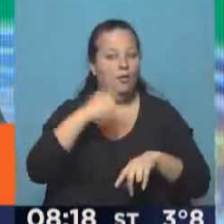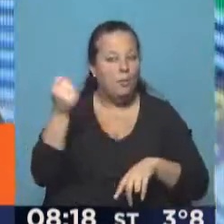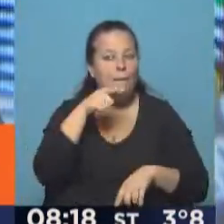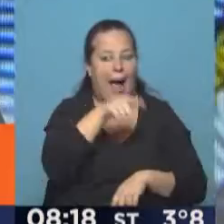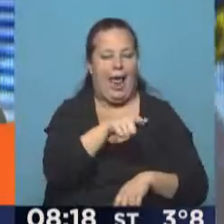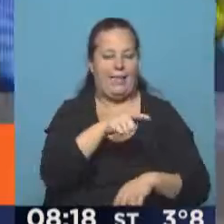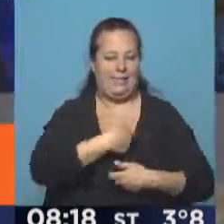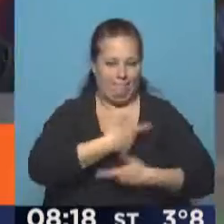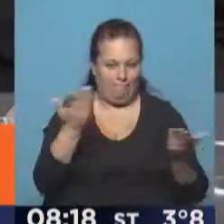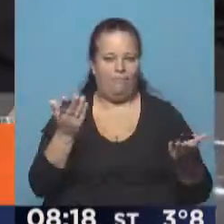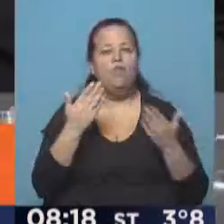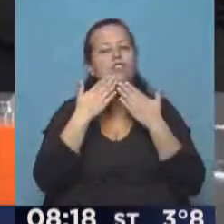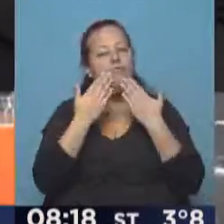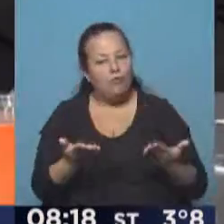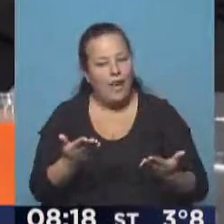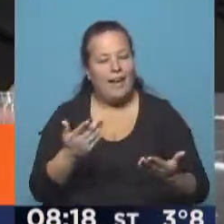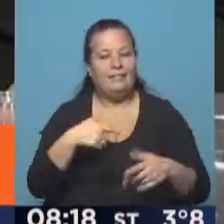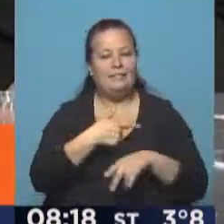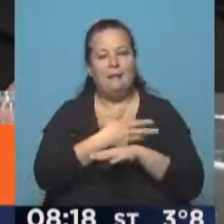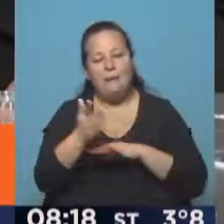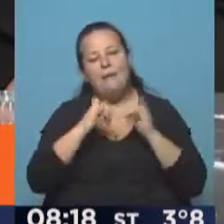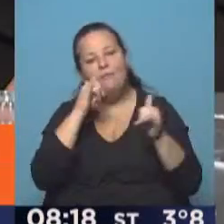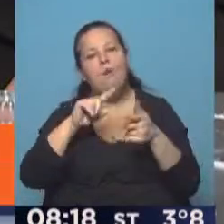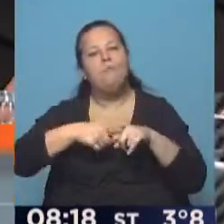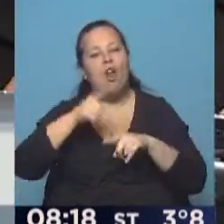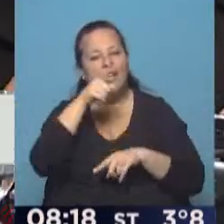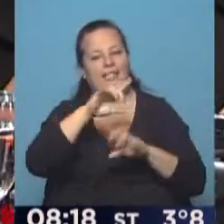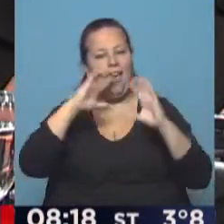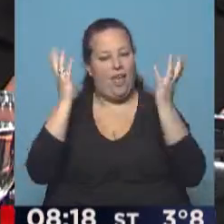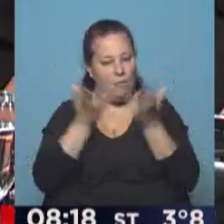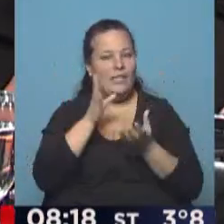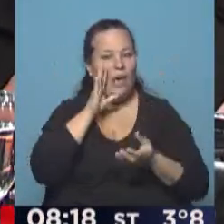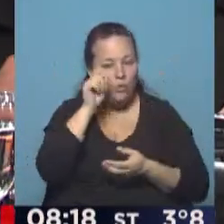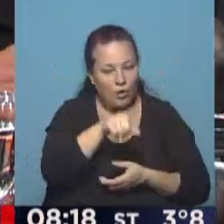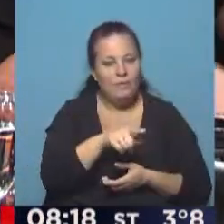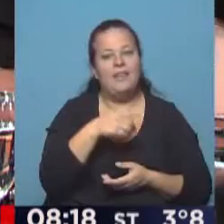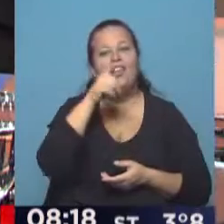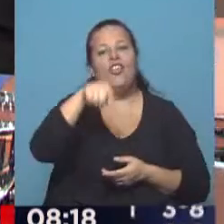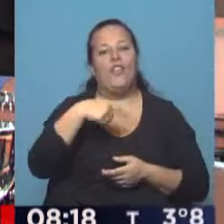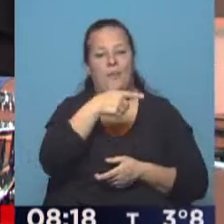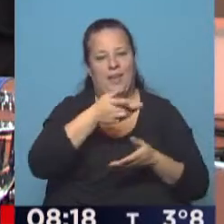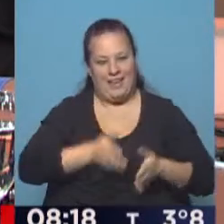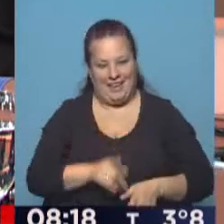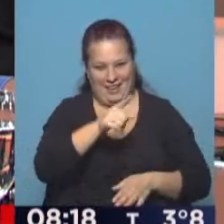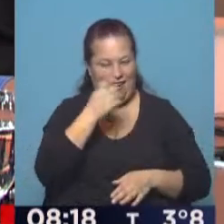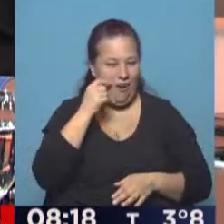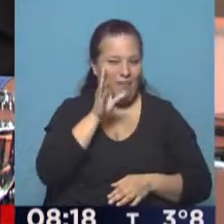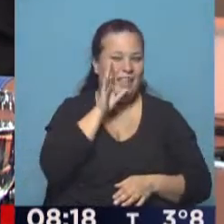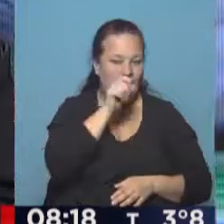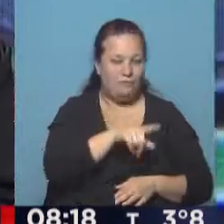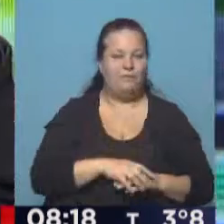ella. Gerald, muchas gracias. Nos metimos un poco más en la política internacional norteamericana. El origen de Gerald